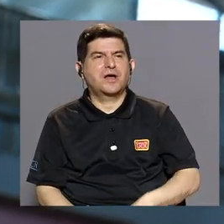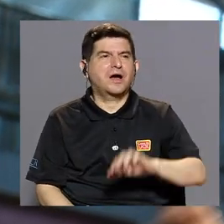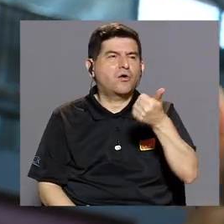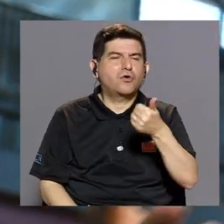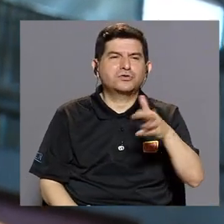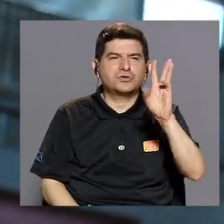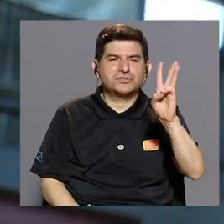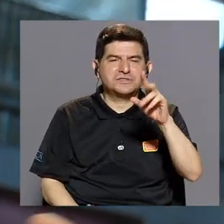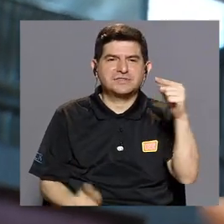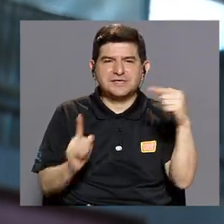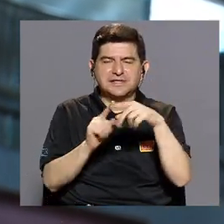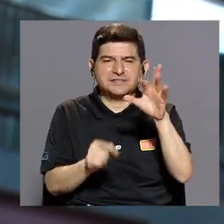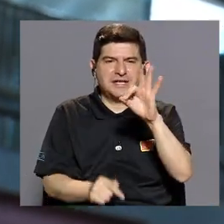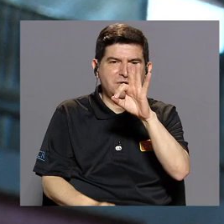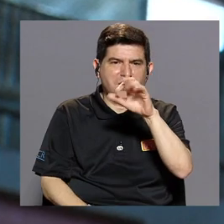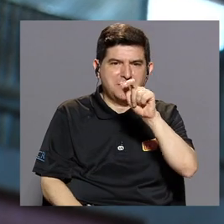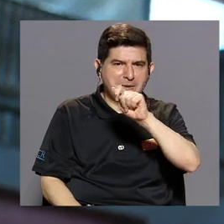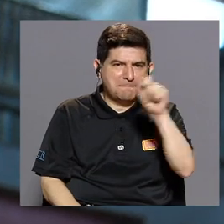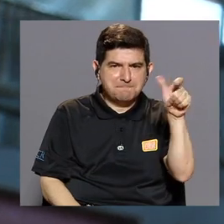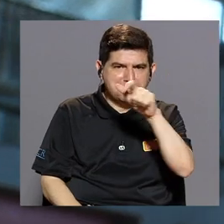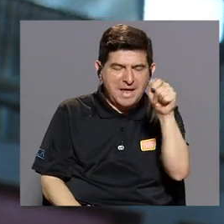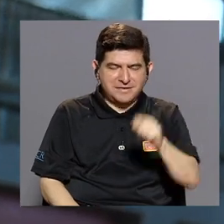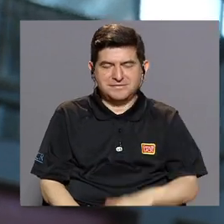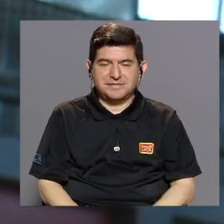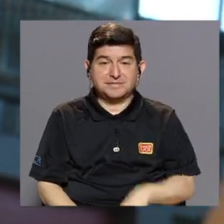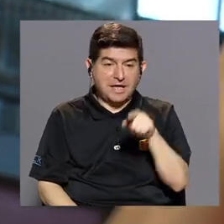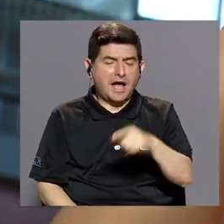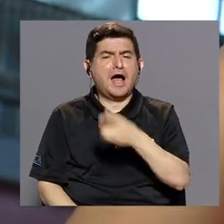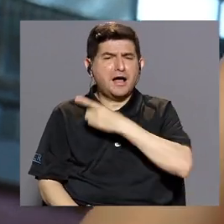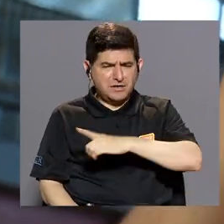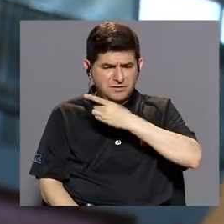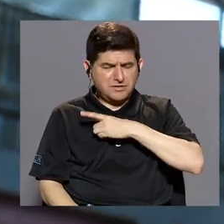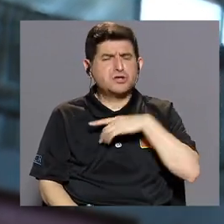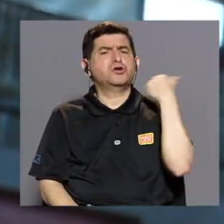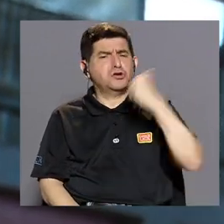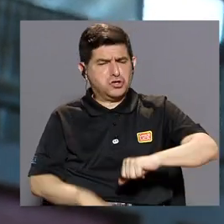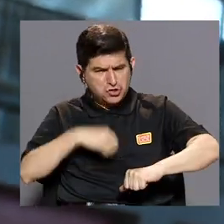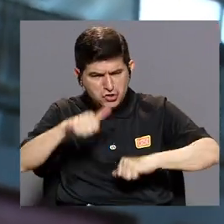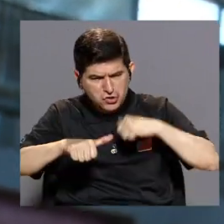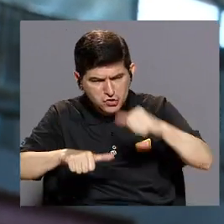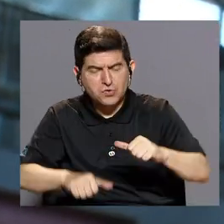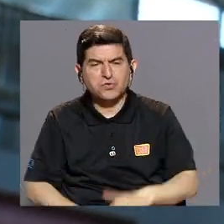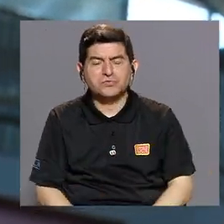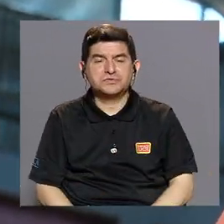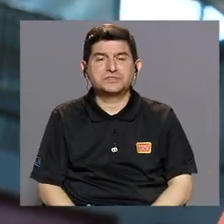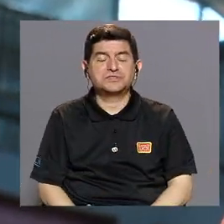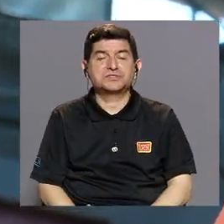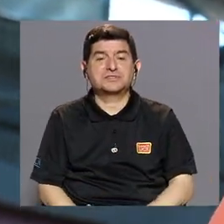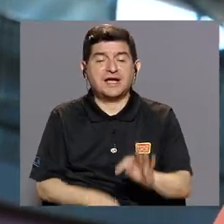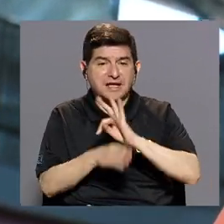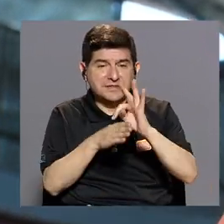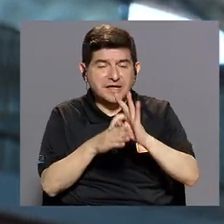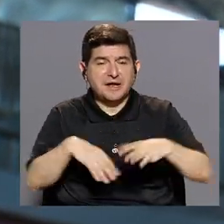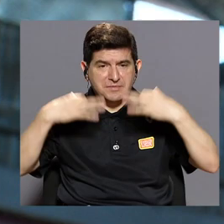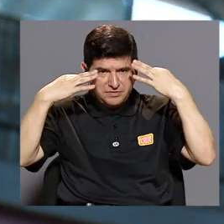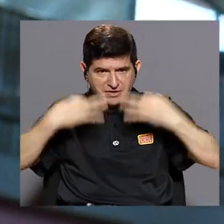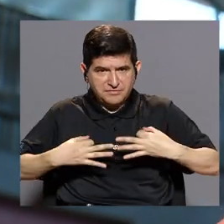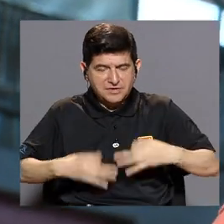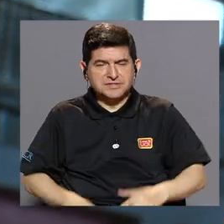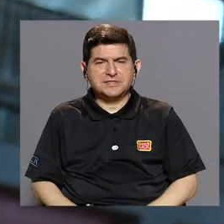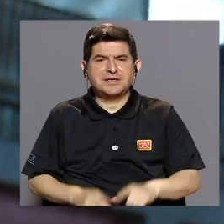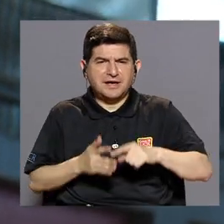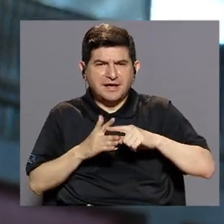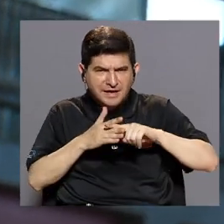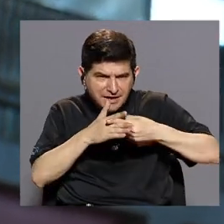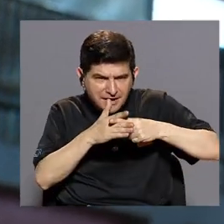entre 6 y 9 meses todas las lesiones. Entonces, hay una disciplina enorme y hay una lucha. Y va la fisioterapeuta, que es la que hace la parte de